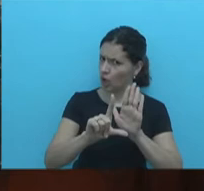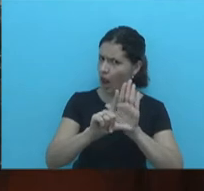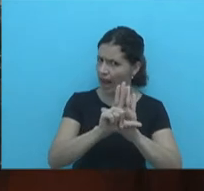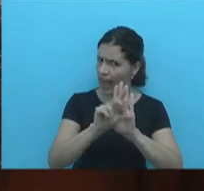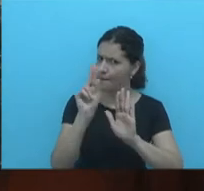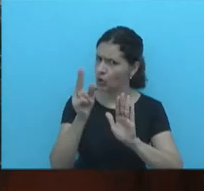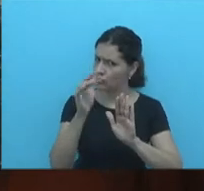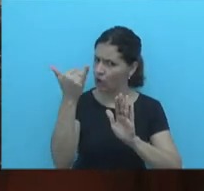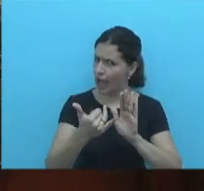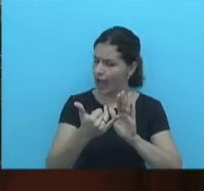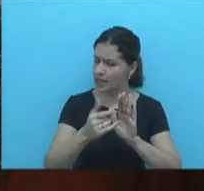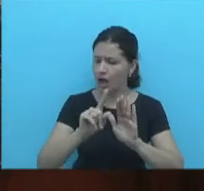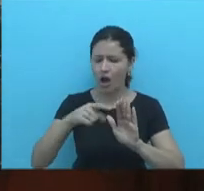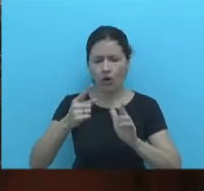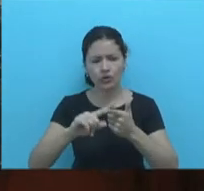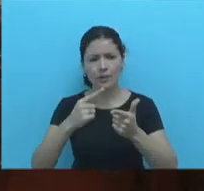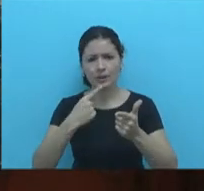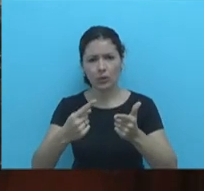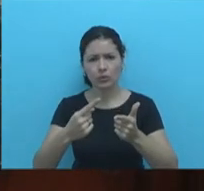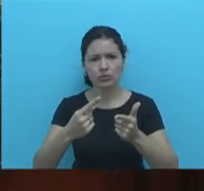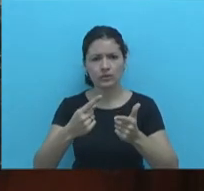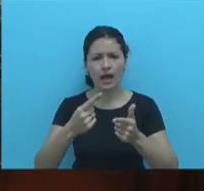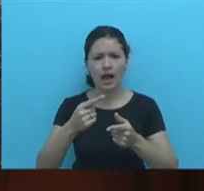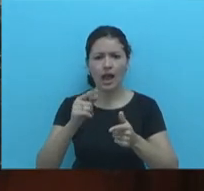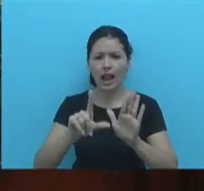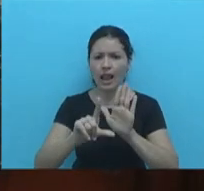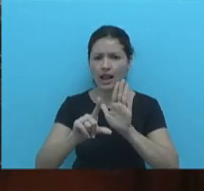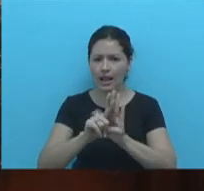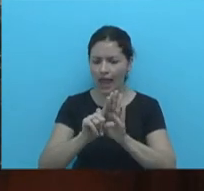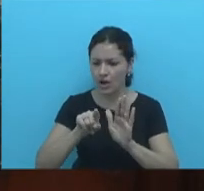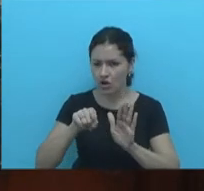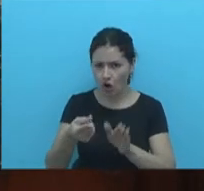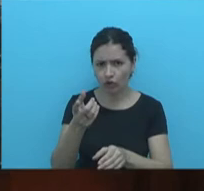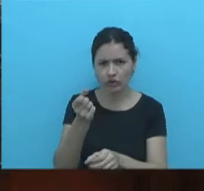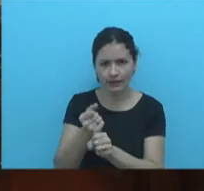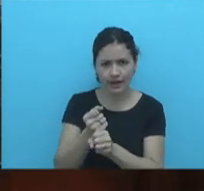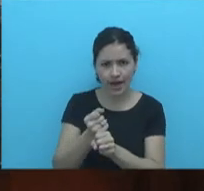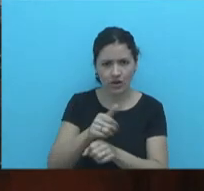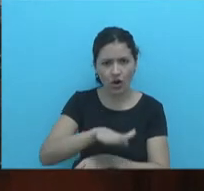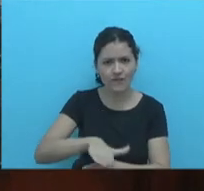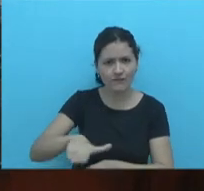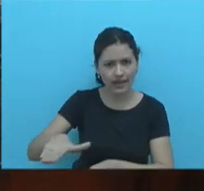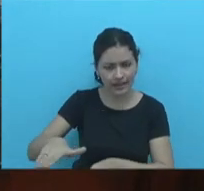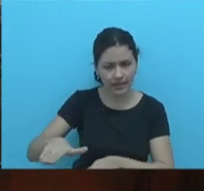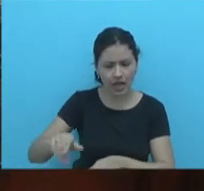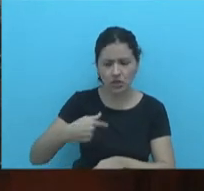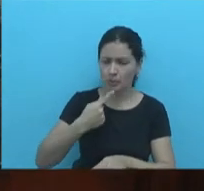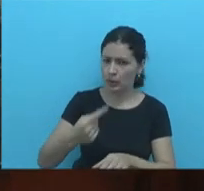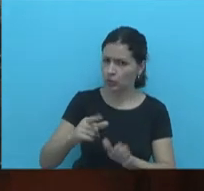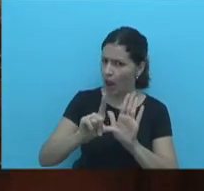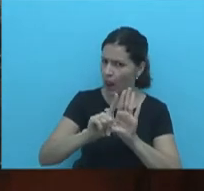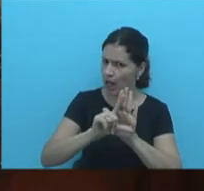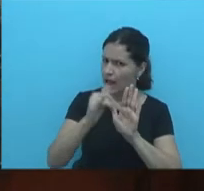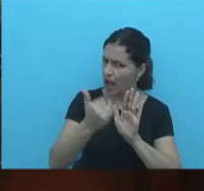tracción a sangre y otra sobre la prohibición del trabajo infantil. Y si esas leyes existen, ¿por qué no?